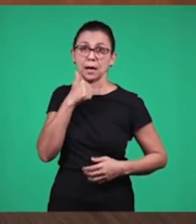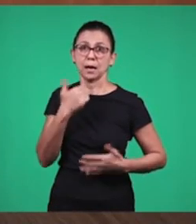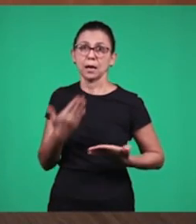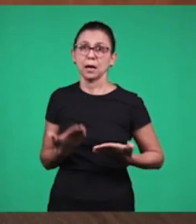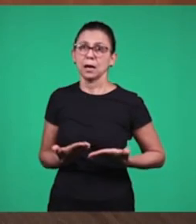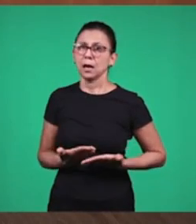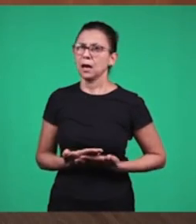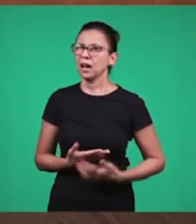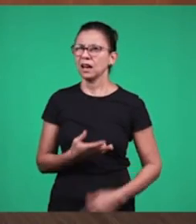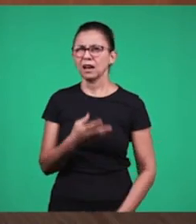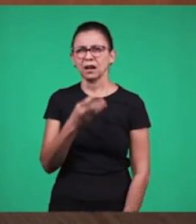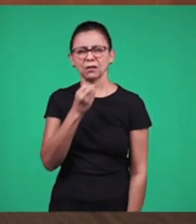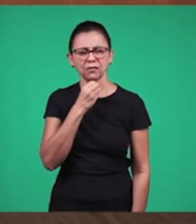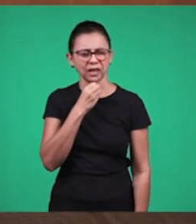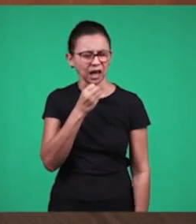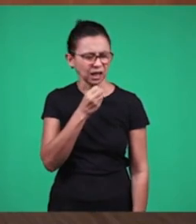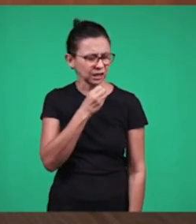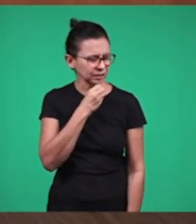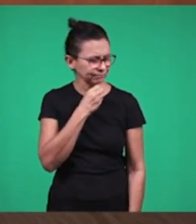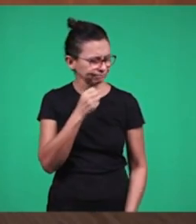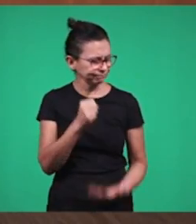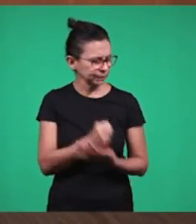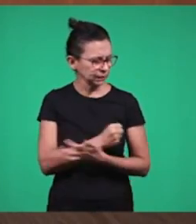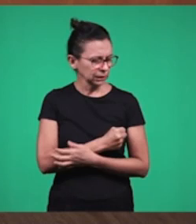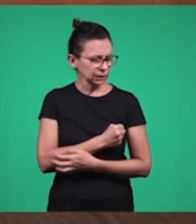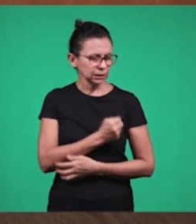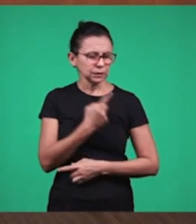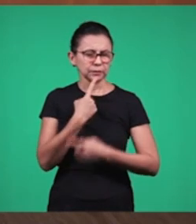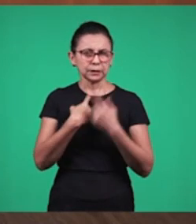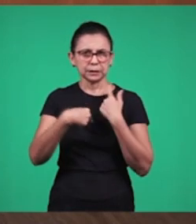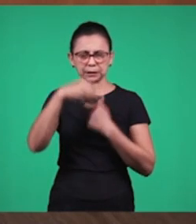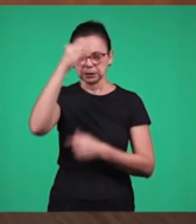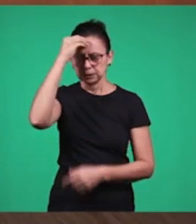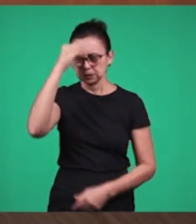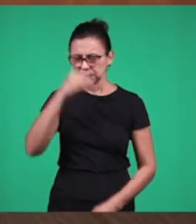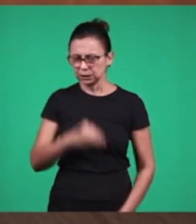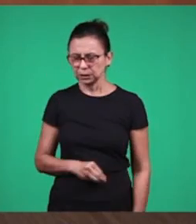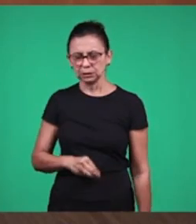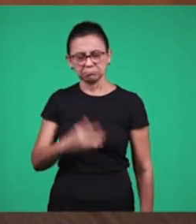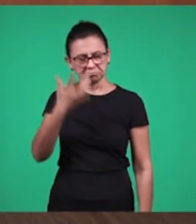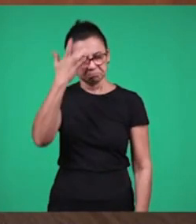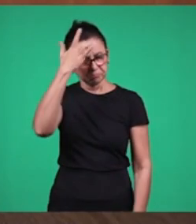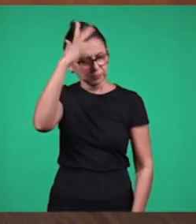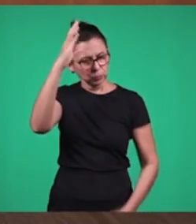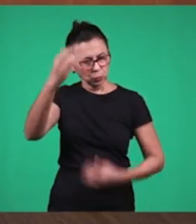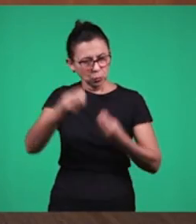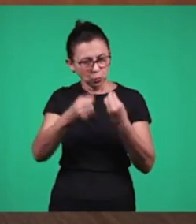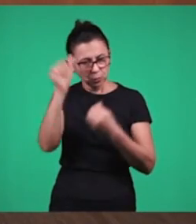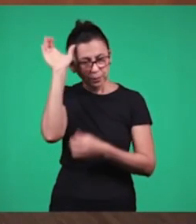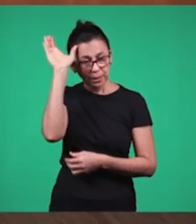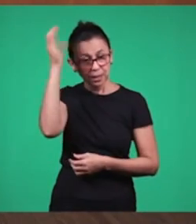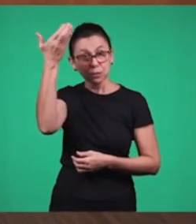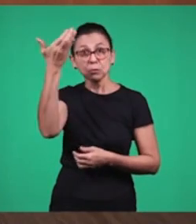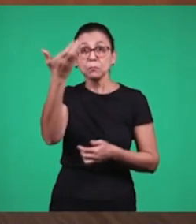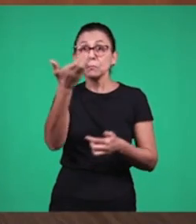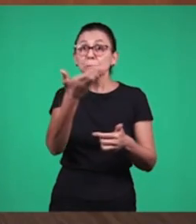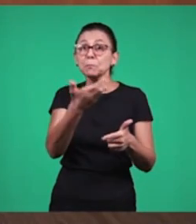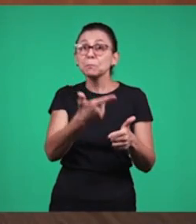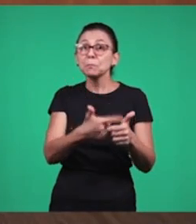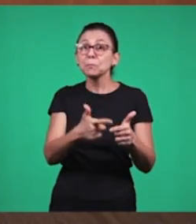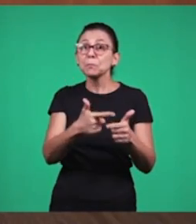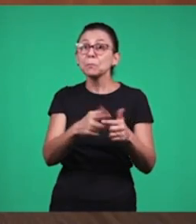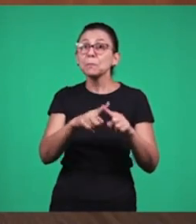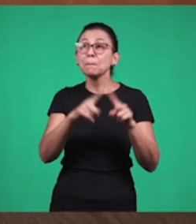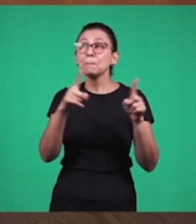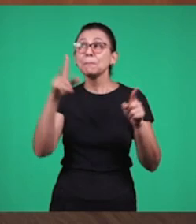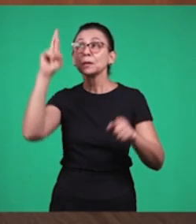está sin fuerzas, desanimada, no sabe qué hacer con esta cuestión, mas Dios